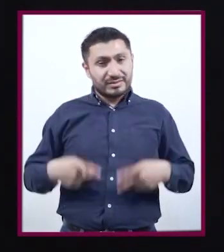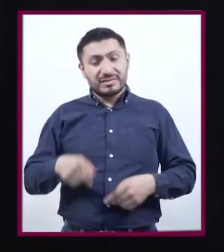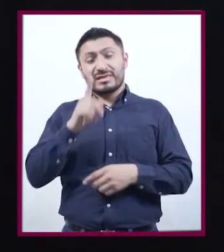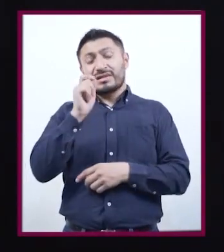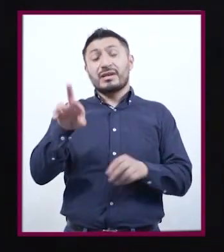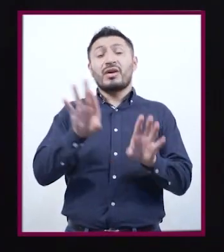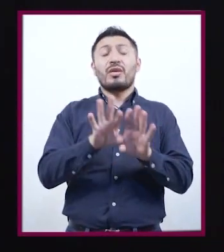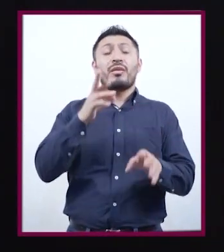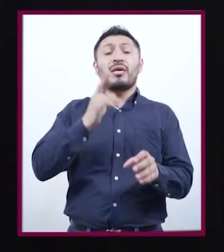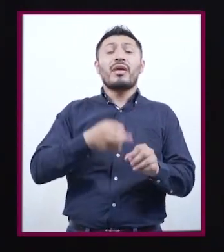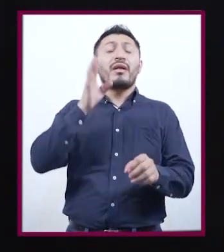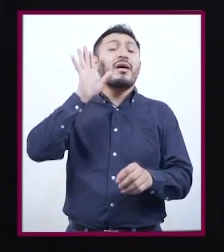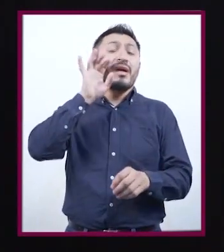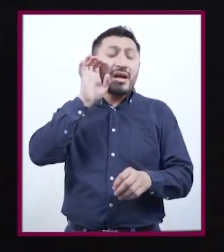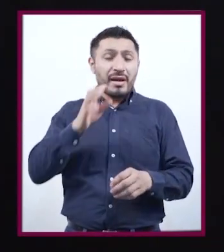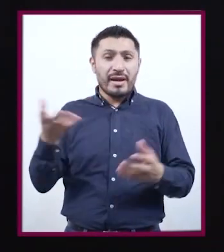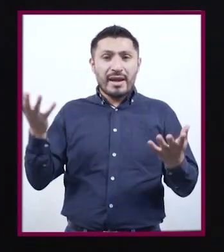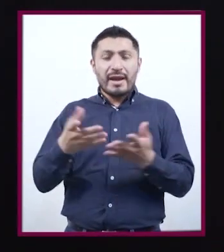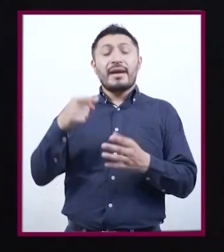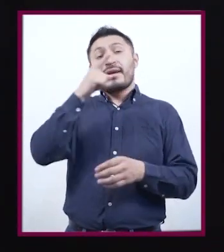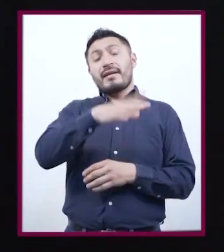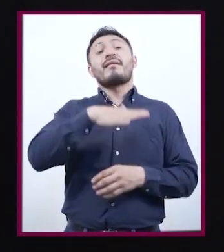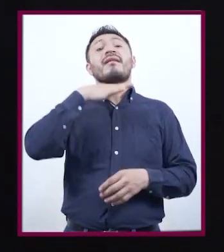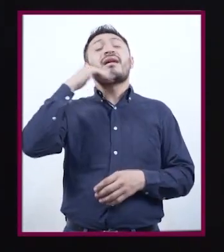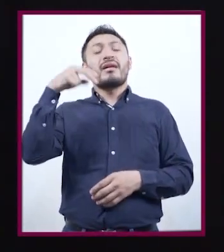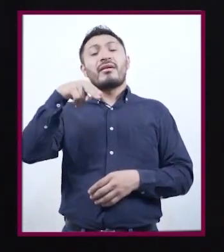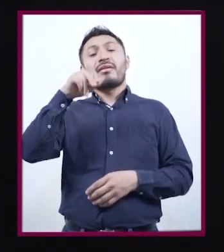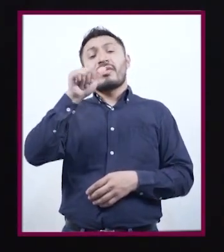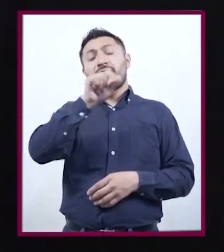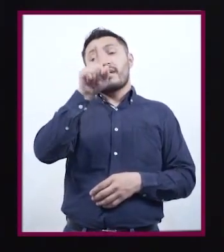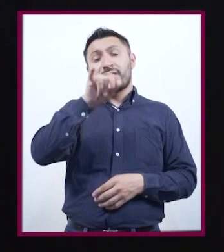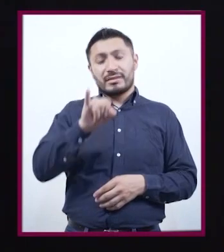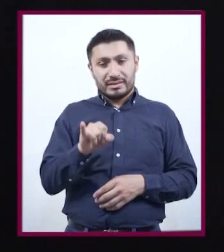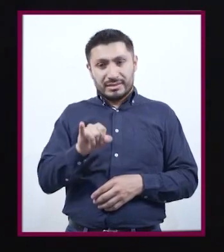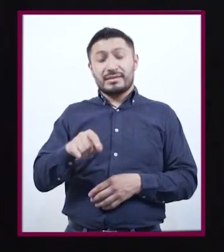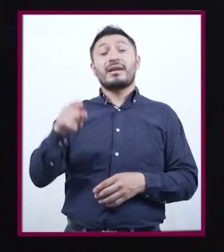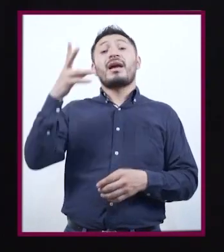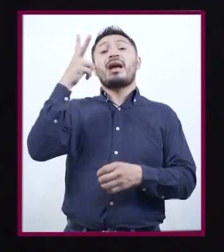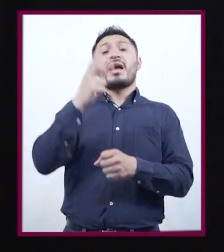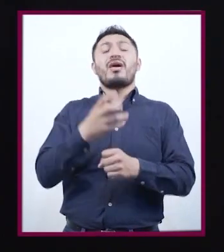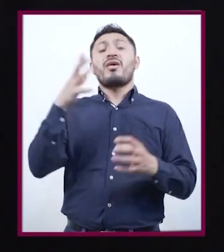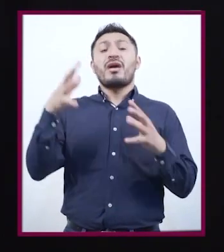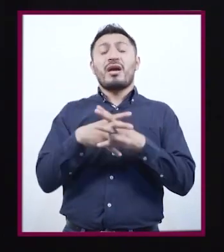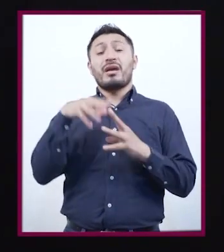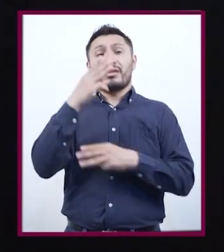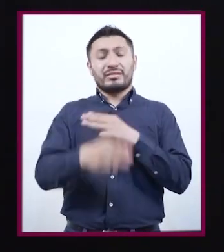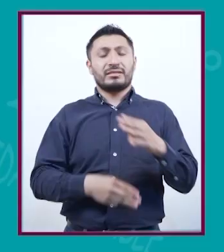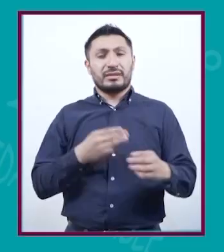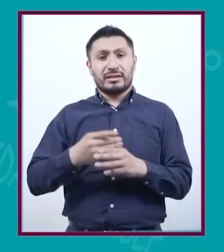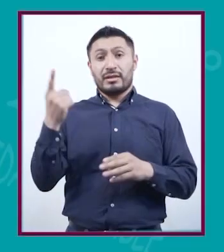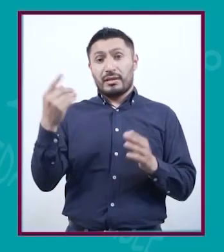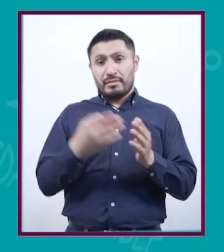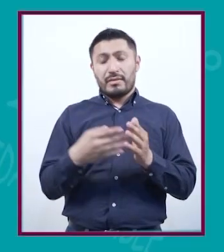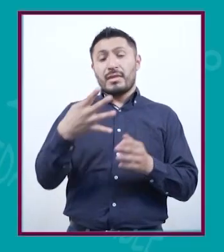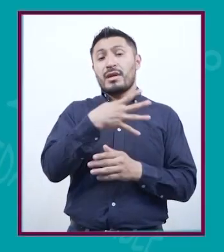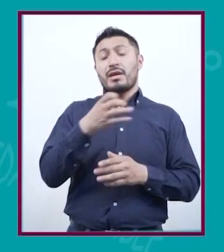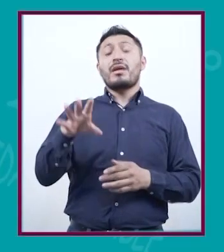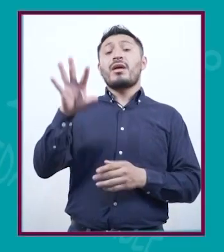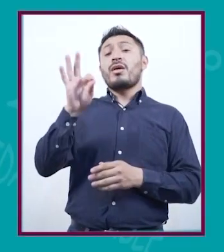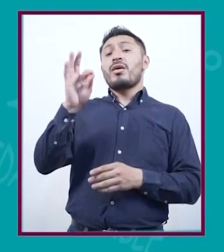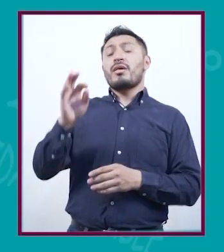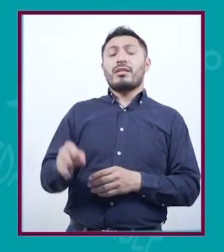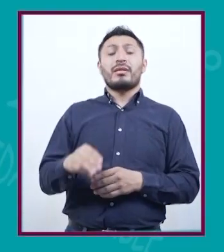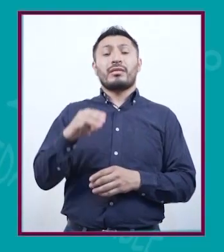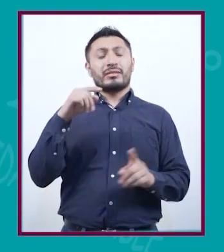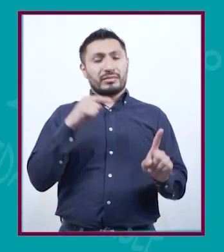de millones de personas. Hablo de un refresco de naranja que fue creado en la Alemania nazi durante la Segunda Guerra Mundial.